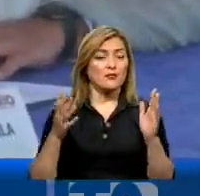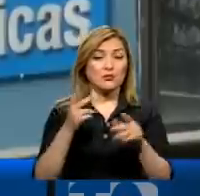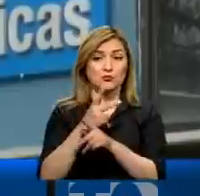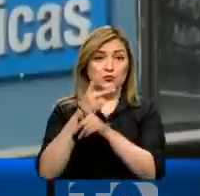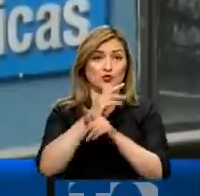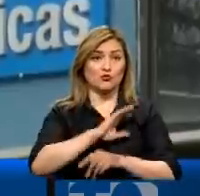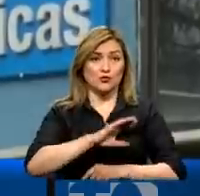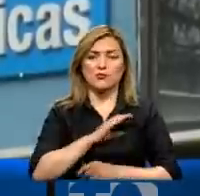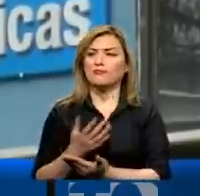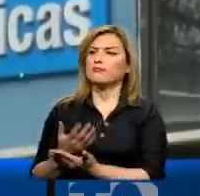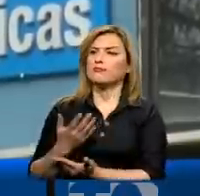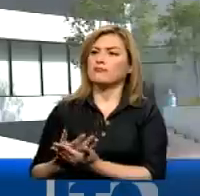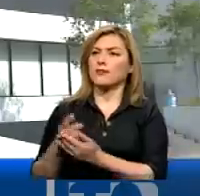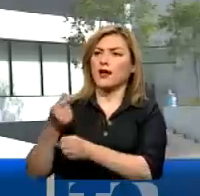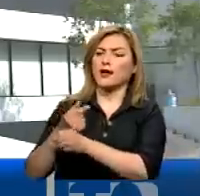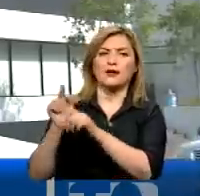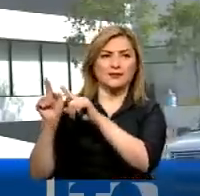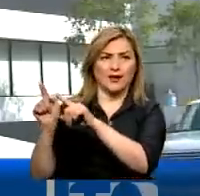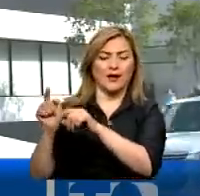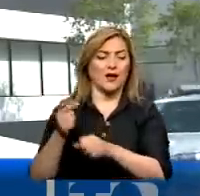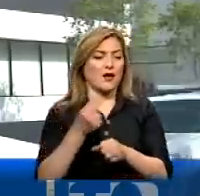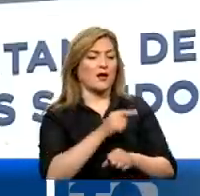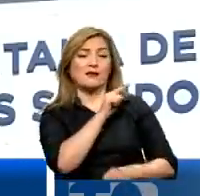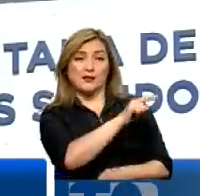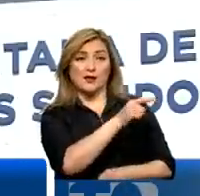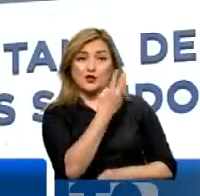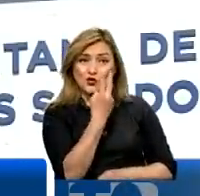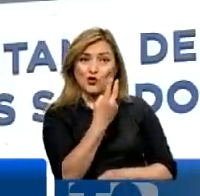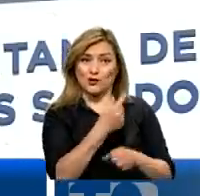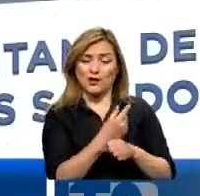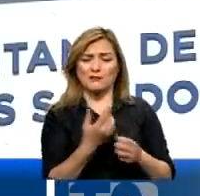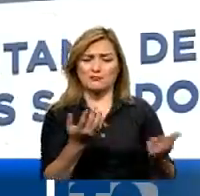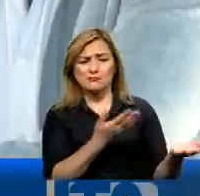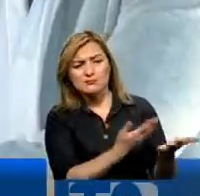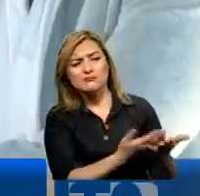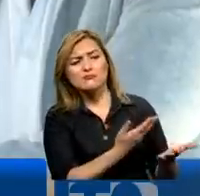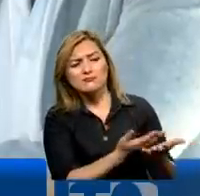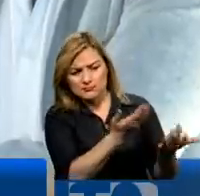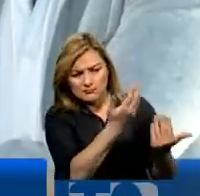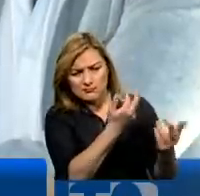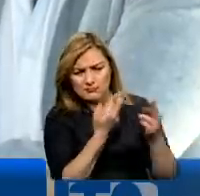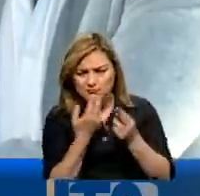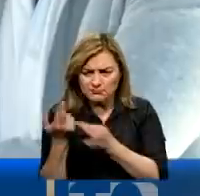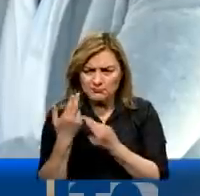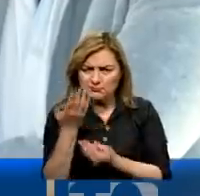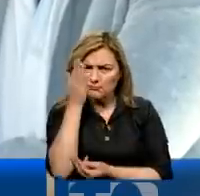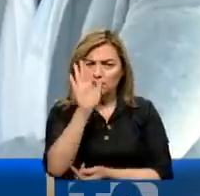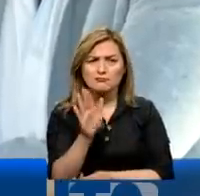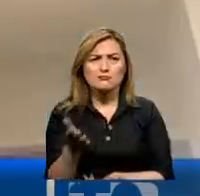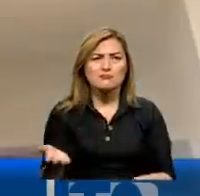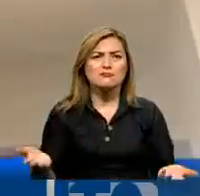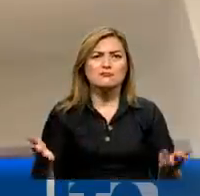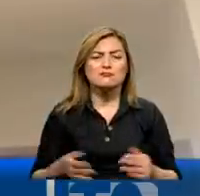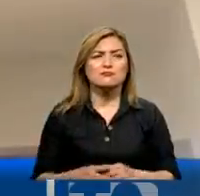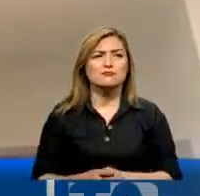empresa metropolitana de obras públicas EMOP como la gerenta de la empresa de gestión de residuos sólidos de EMHIRS brinden respuestas ante el pleno del